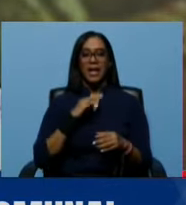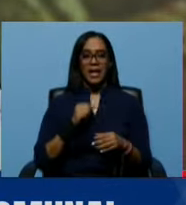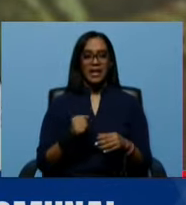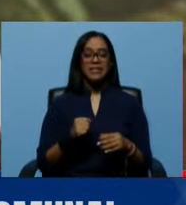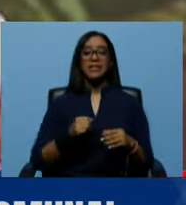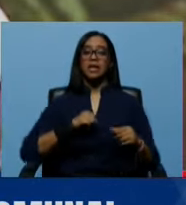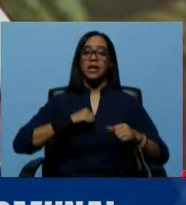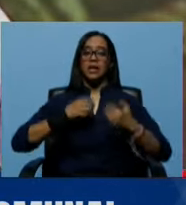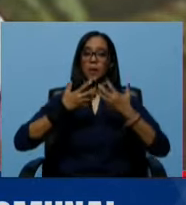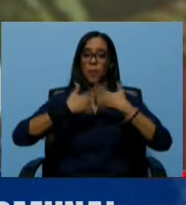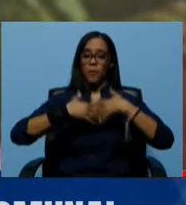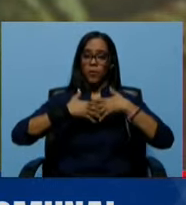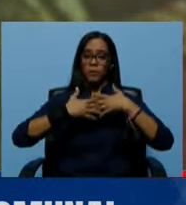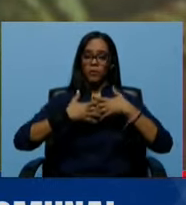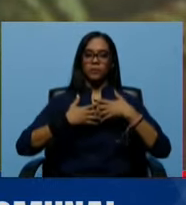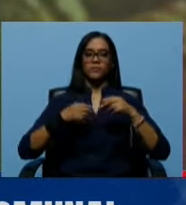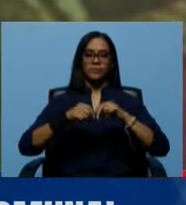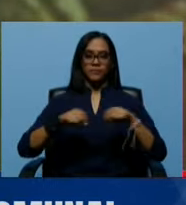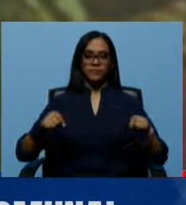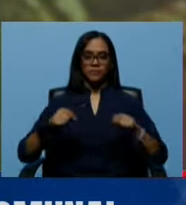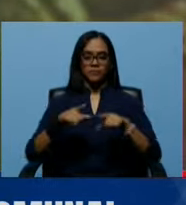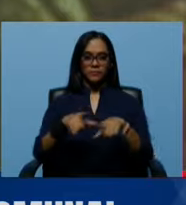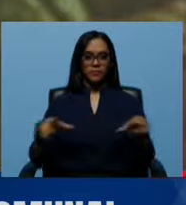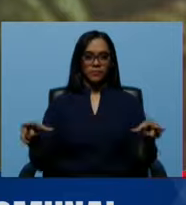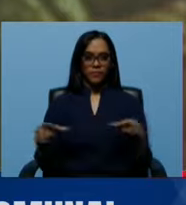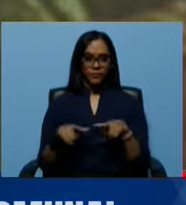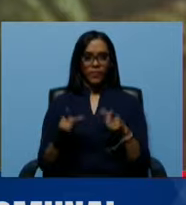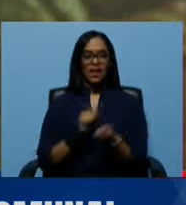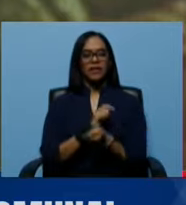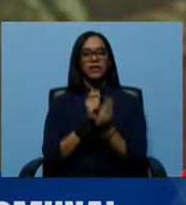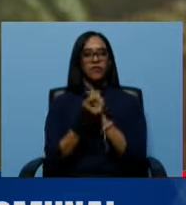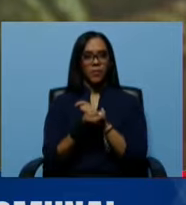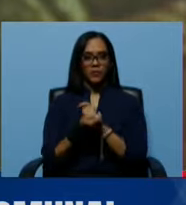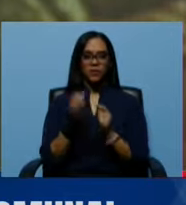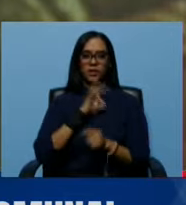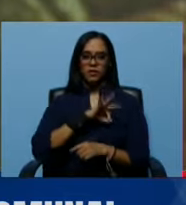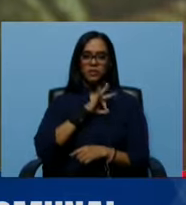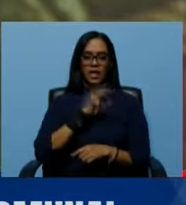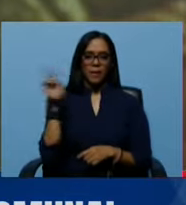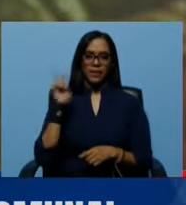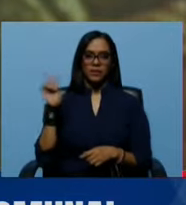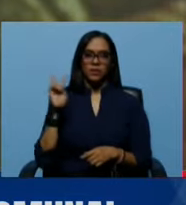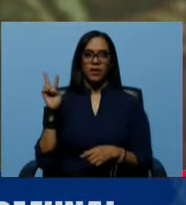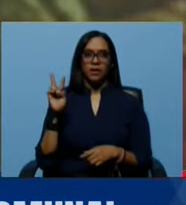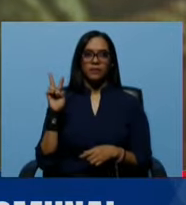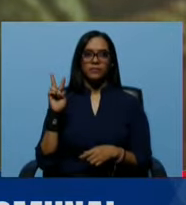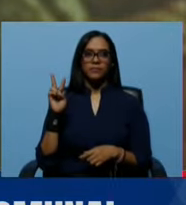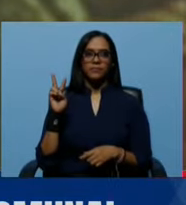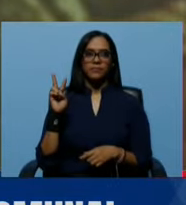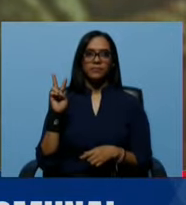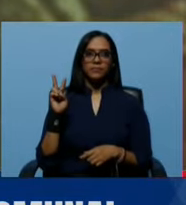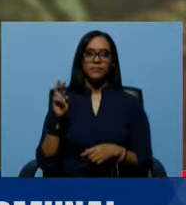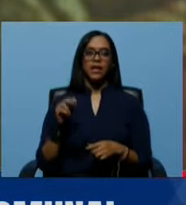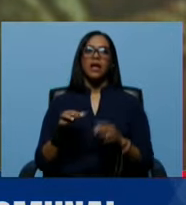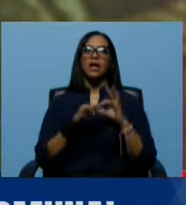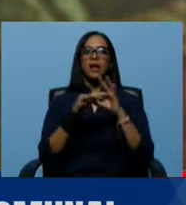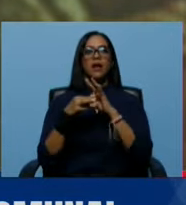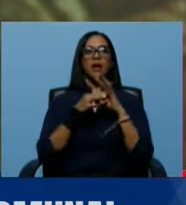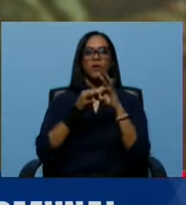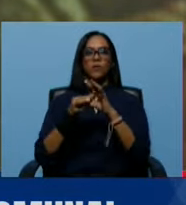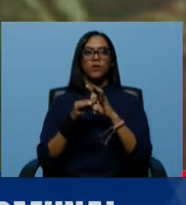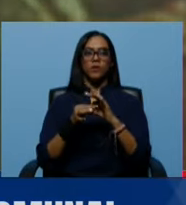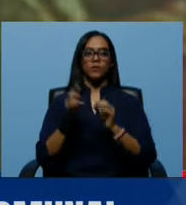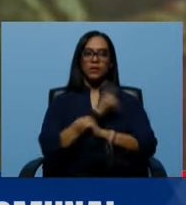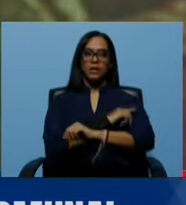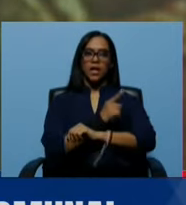motor territorial local de la transformación de la sociedad venezolana. La unión del